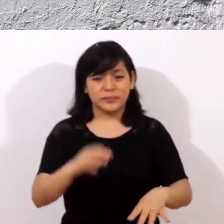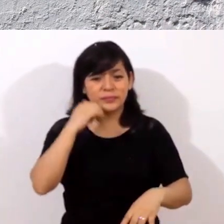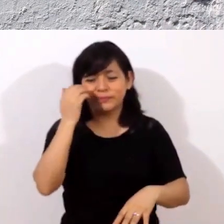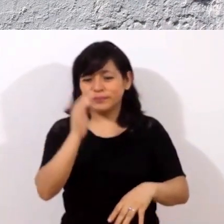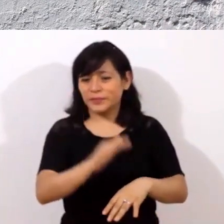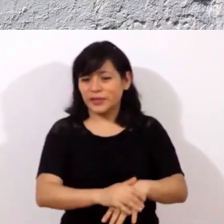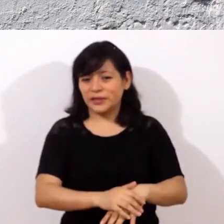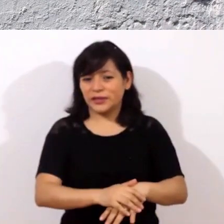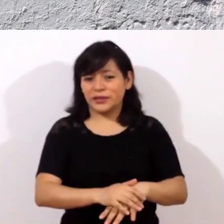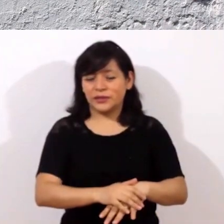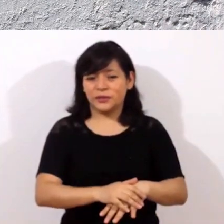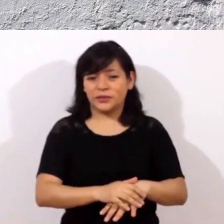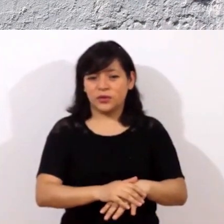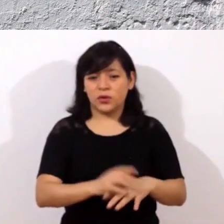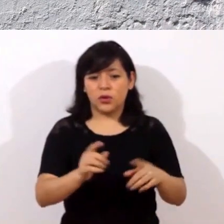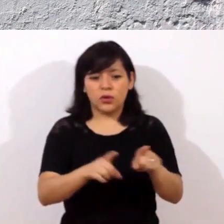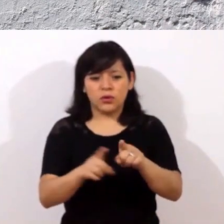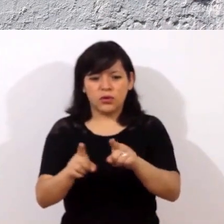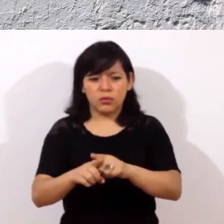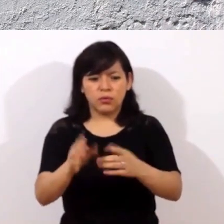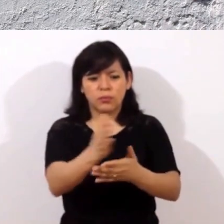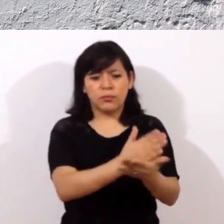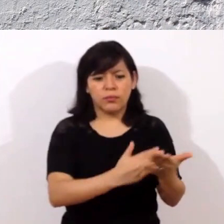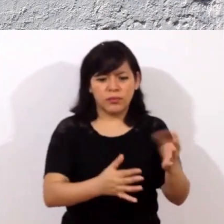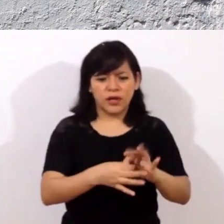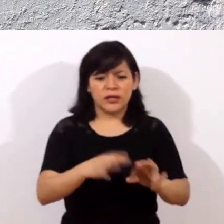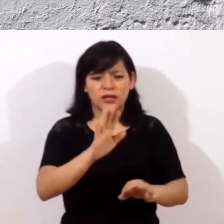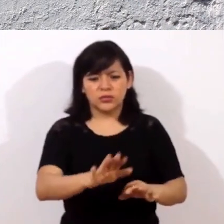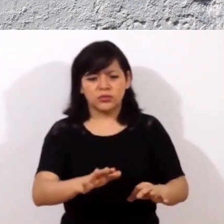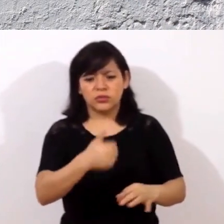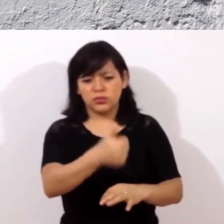como parte de un sistema religioso inventado.